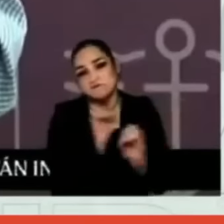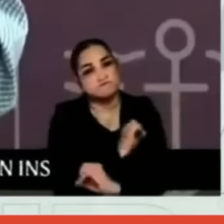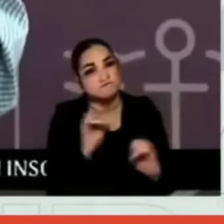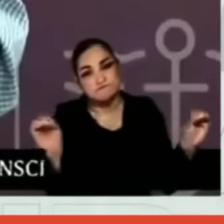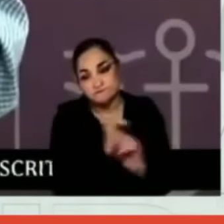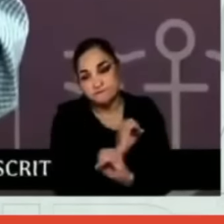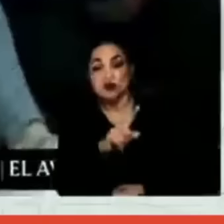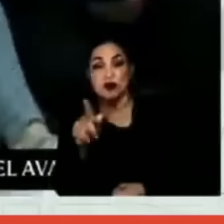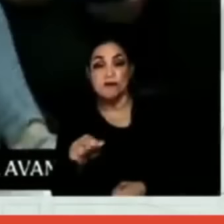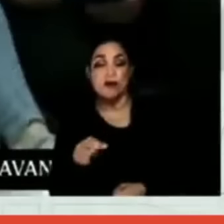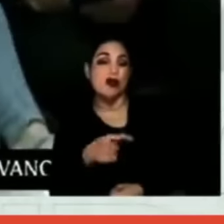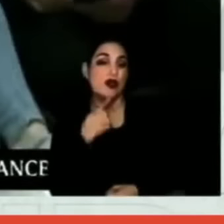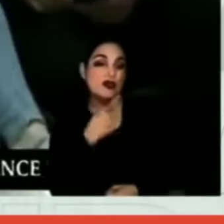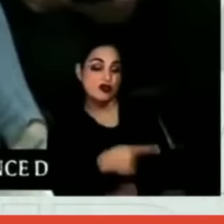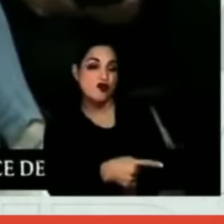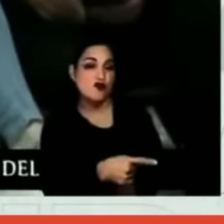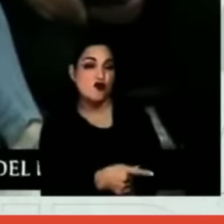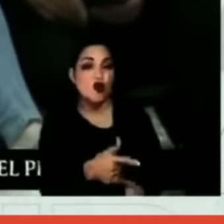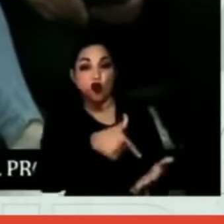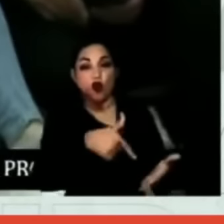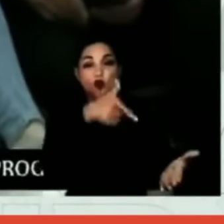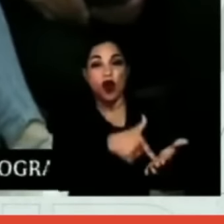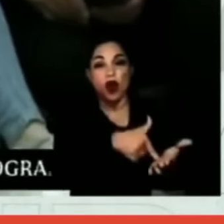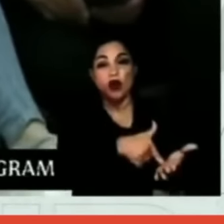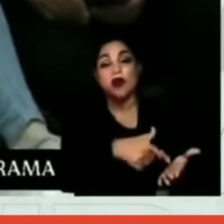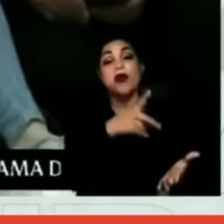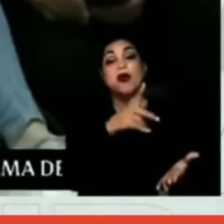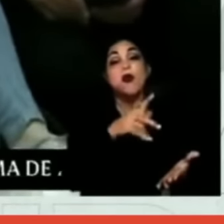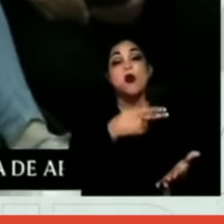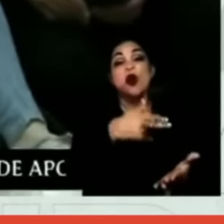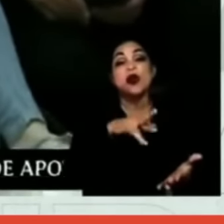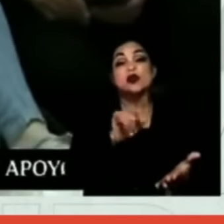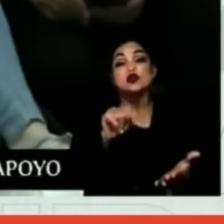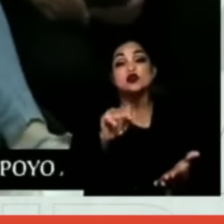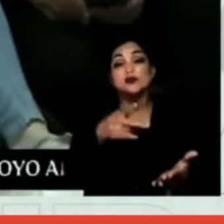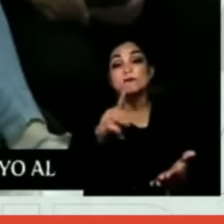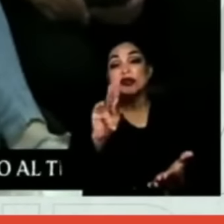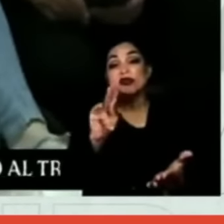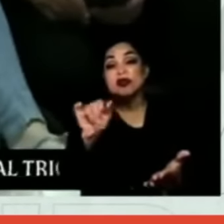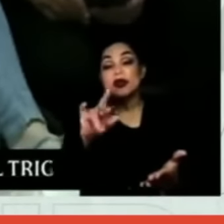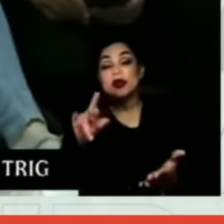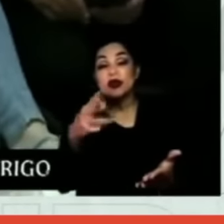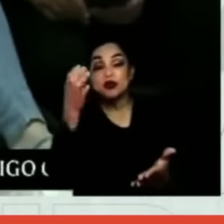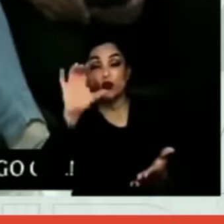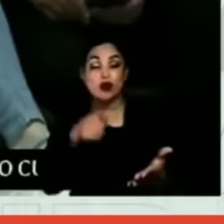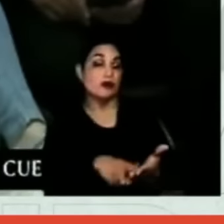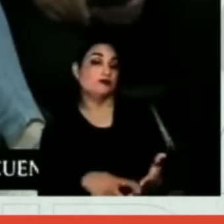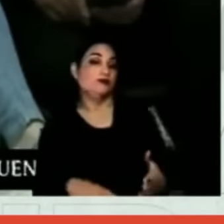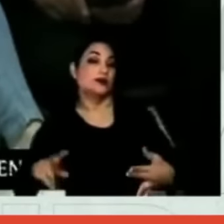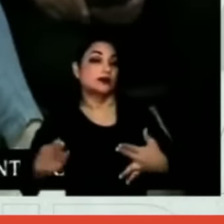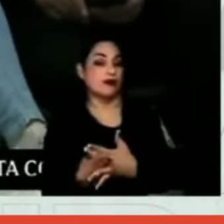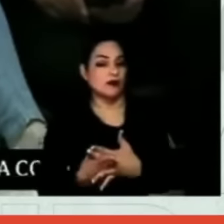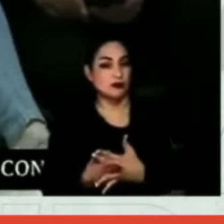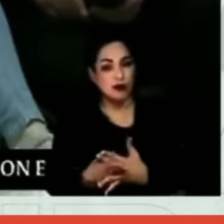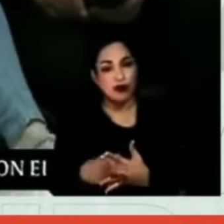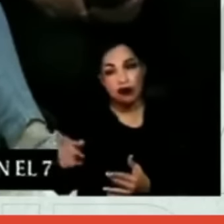verse mal. Esto reforzaría la versión del Mayo de que él iba en la idea de reunirse con usted ese